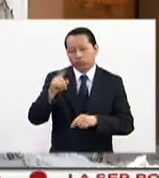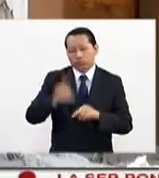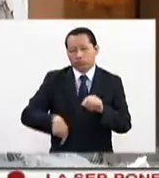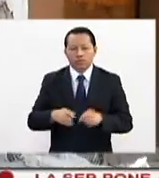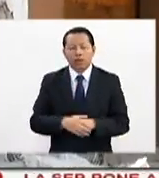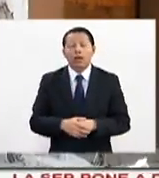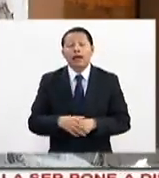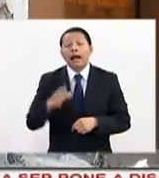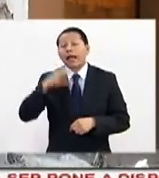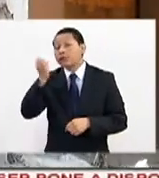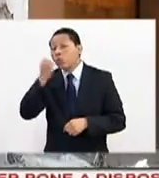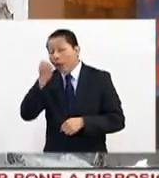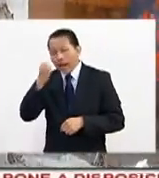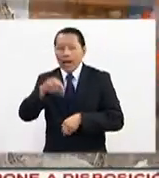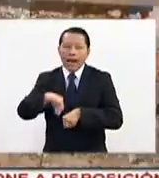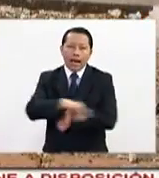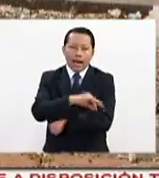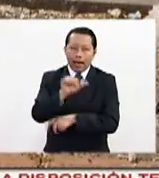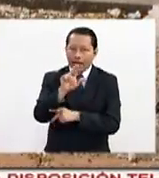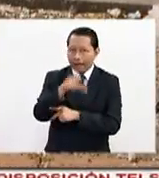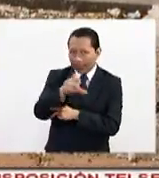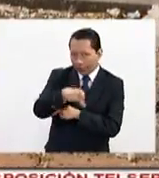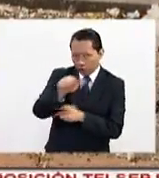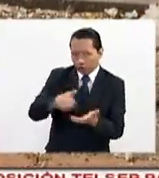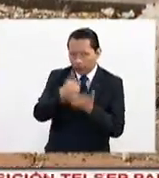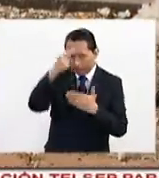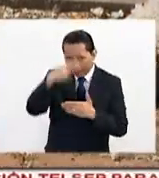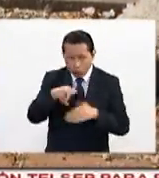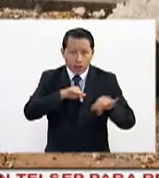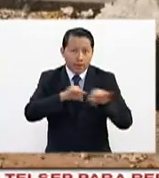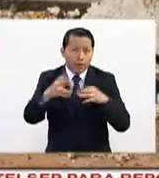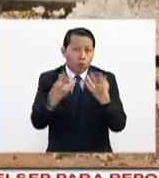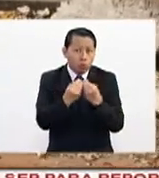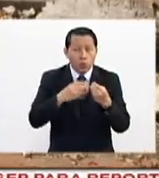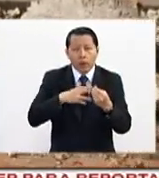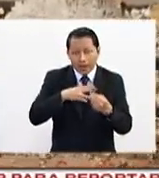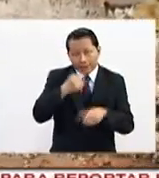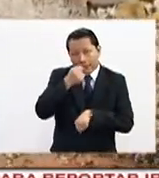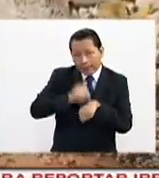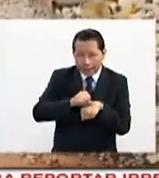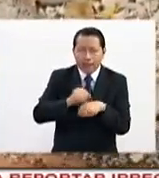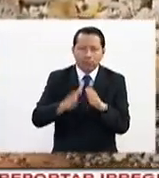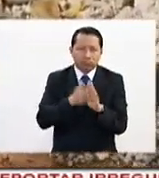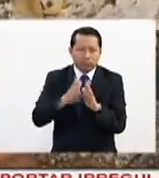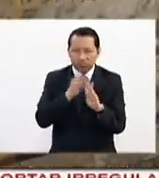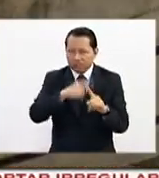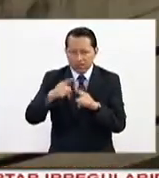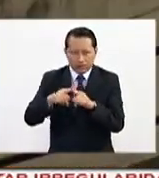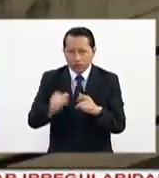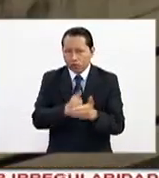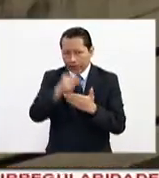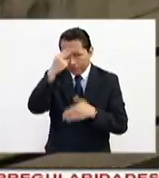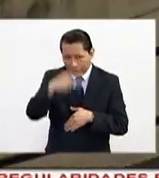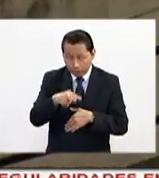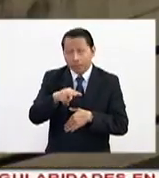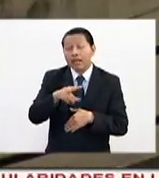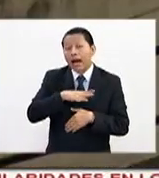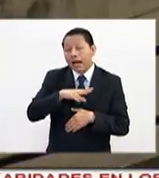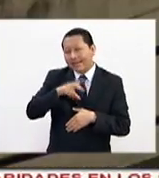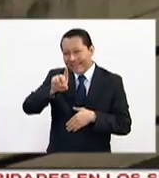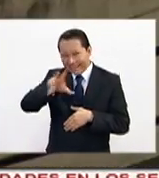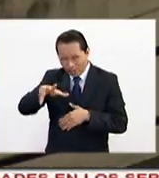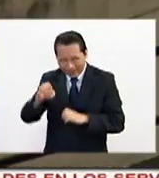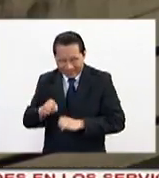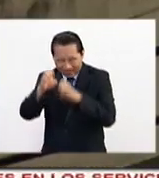Colegio de Arquitectos de la Ciudad de México, quien trabaja de cerca con la Secretaría de Obras Capitalina, 35 de los 38 edificios